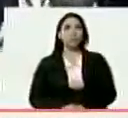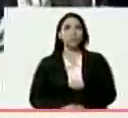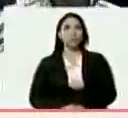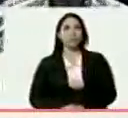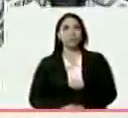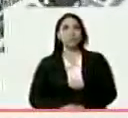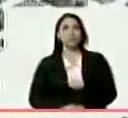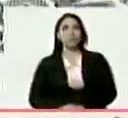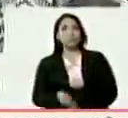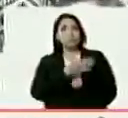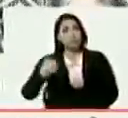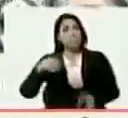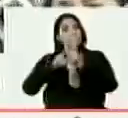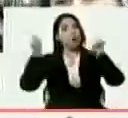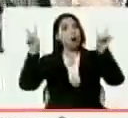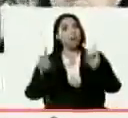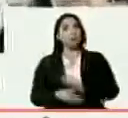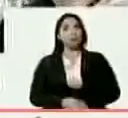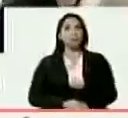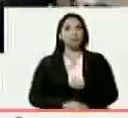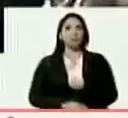los que queremos la paz.